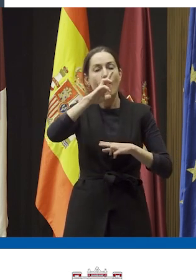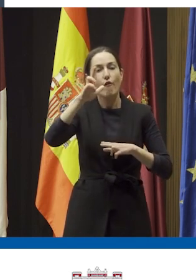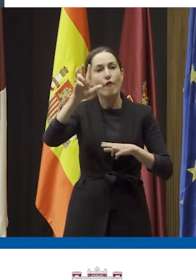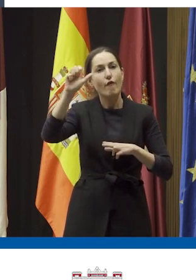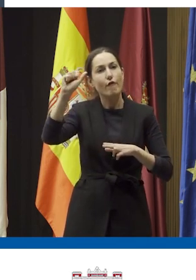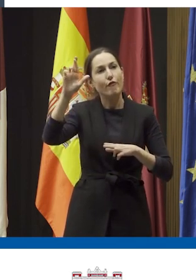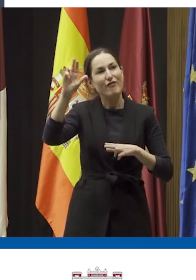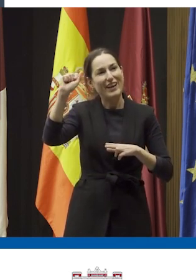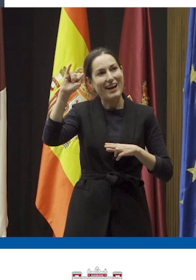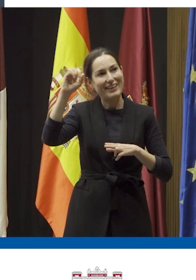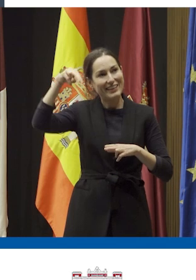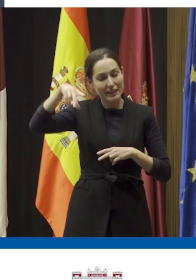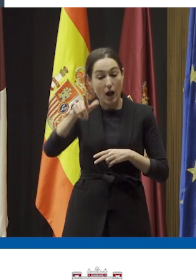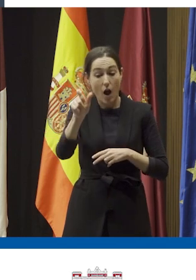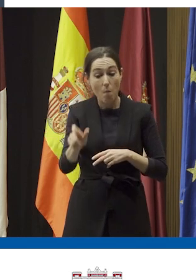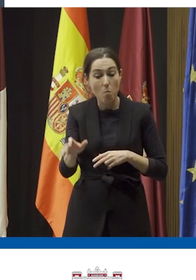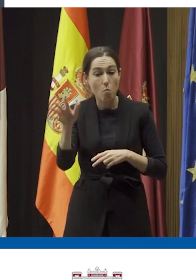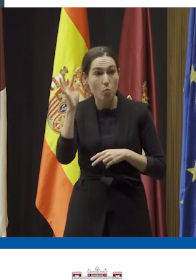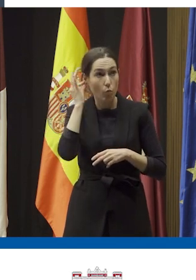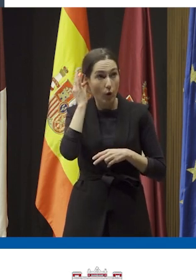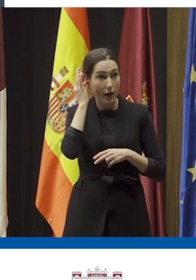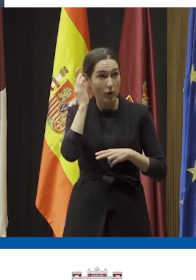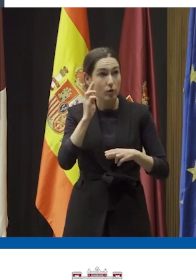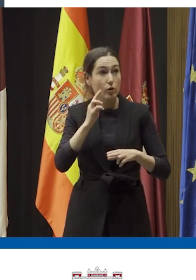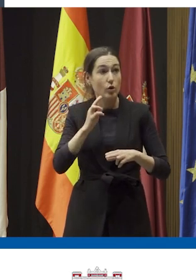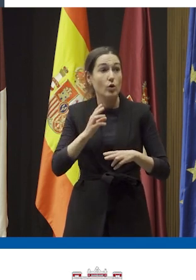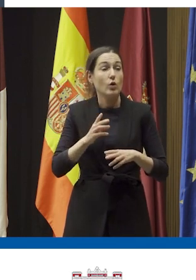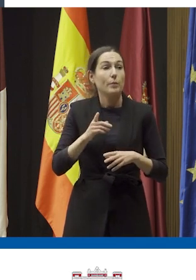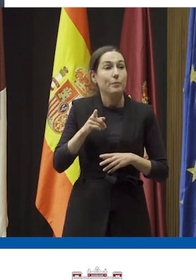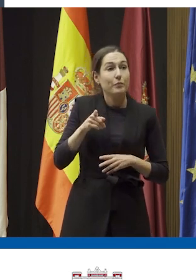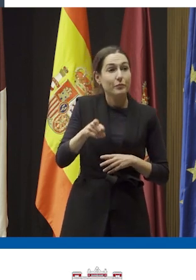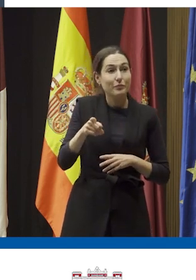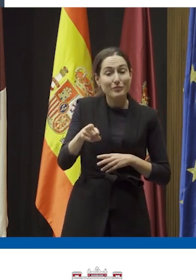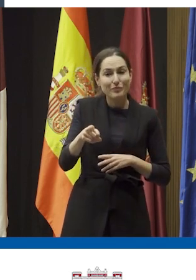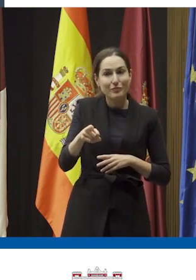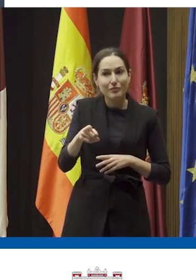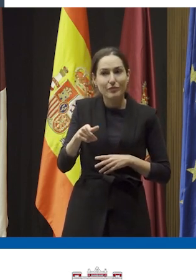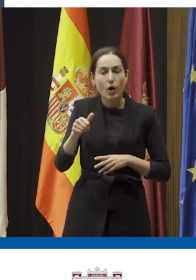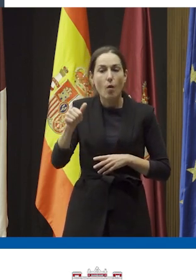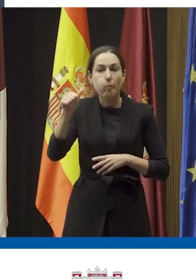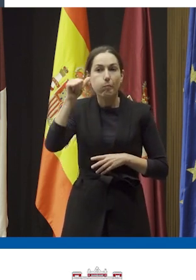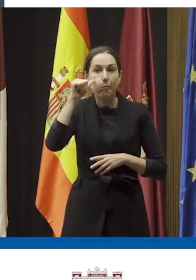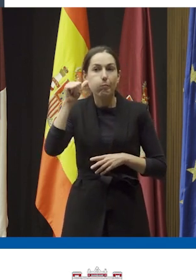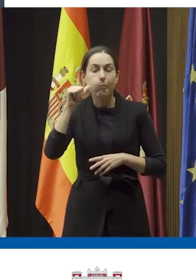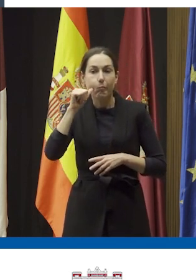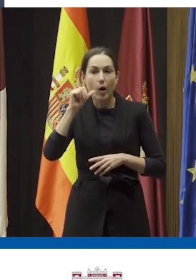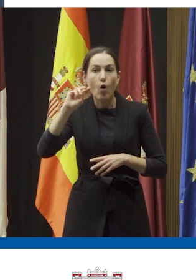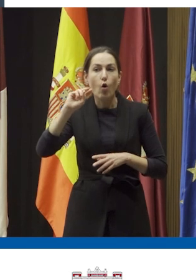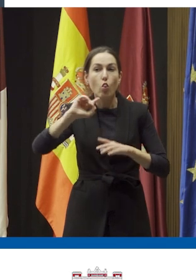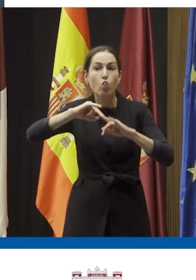a una señora que era todo abdomen. Le habían diagnosticado de embarazo doble o